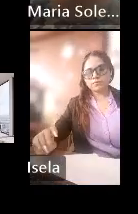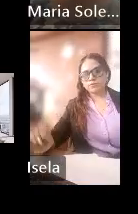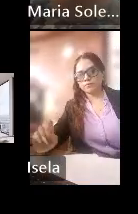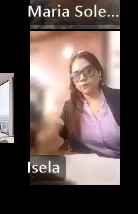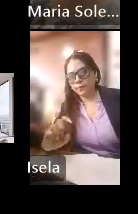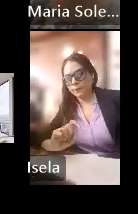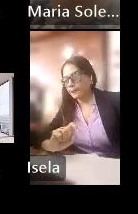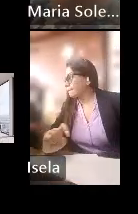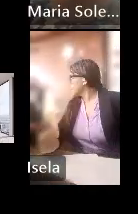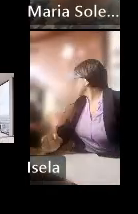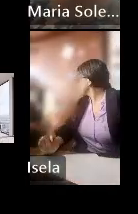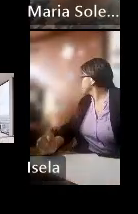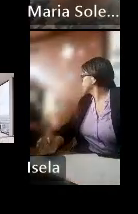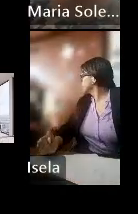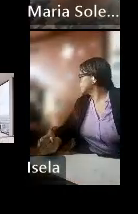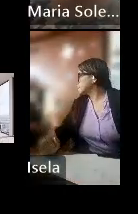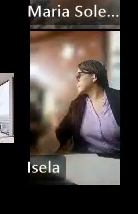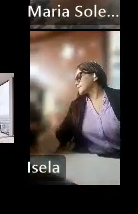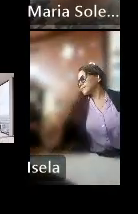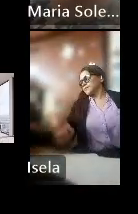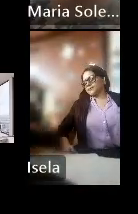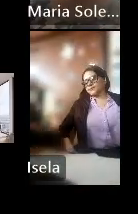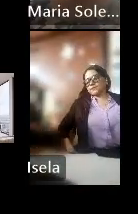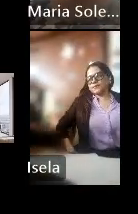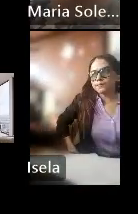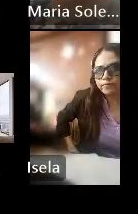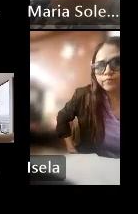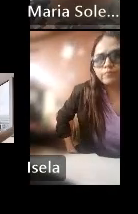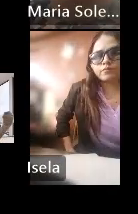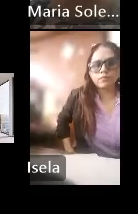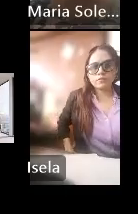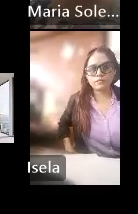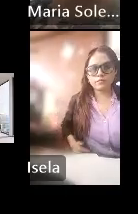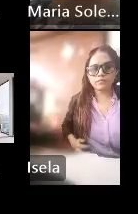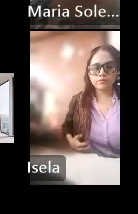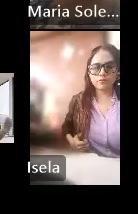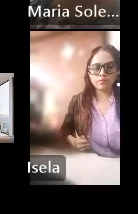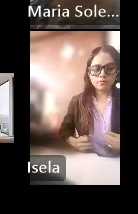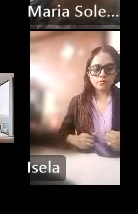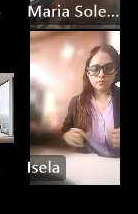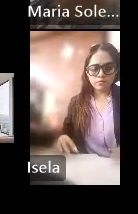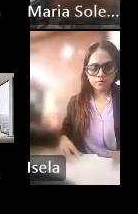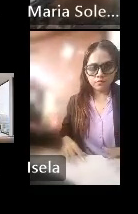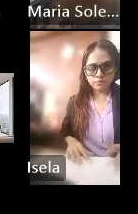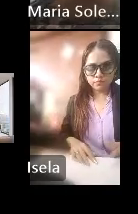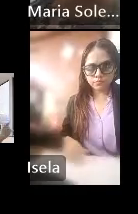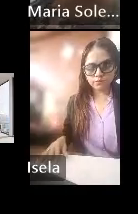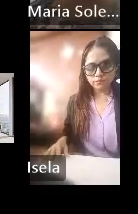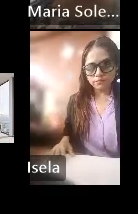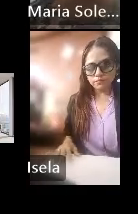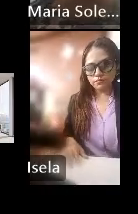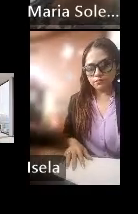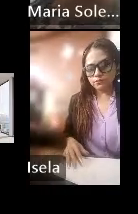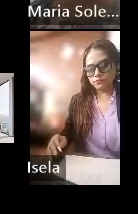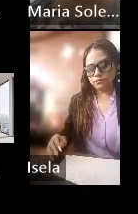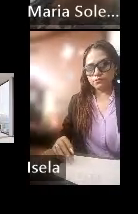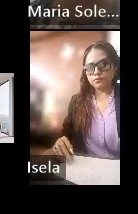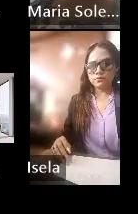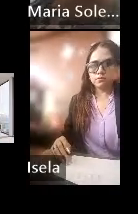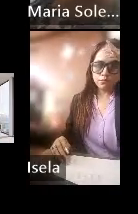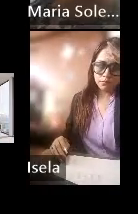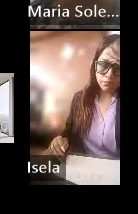forma como el médico de toda la vida, la persona a la que le confié mi vida, me dijo que ya no había